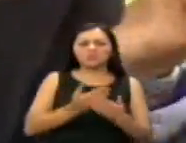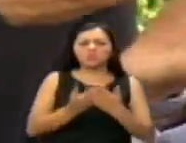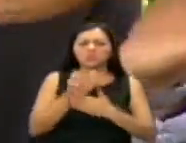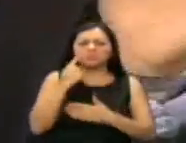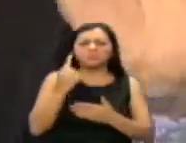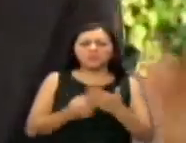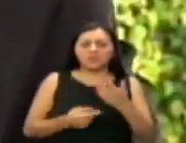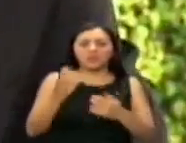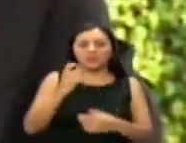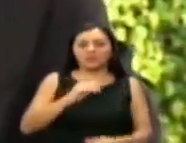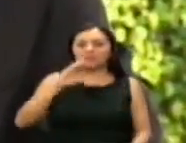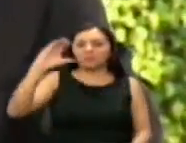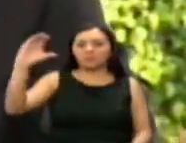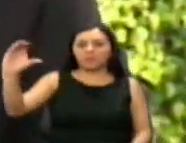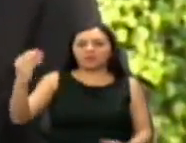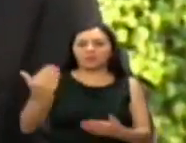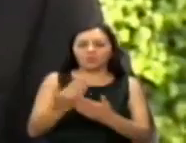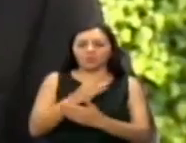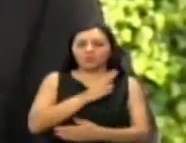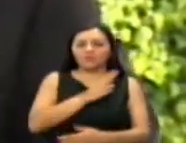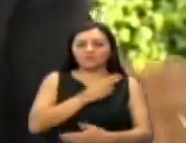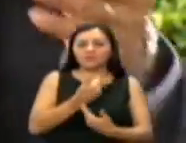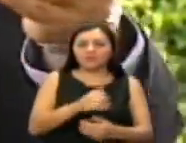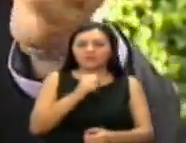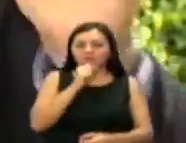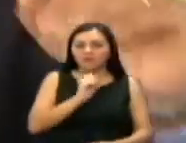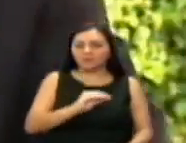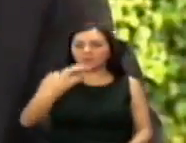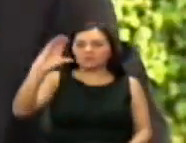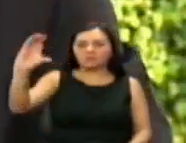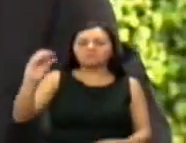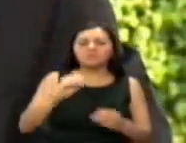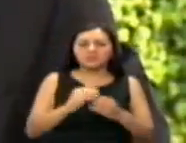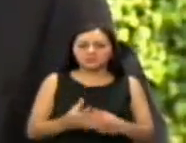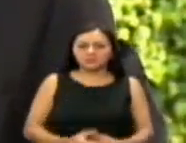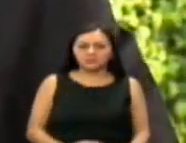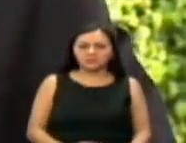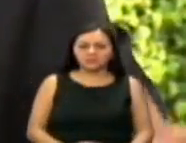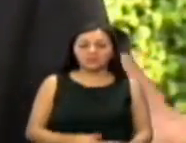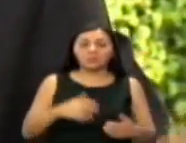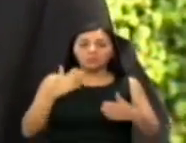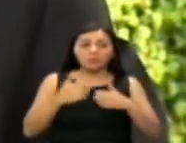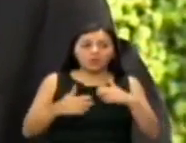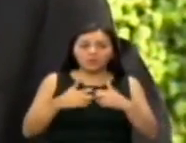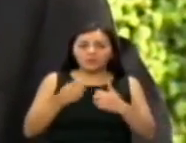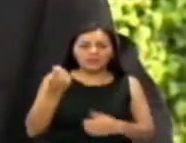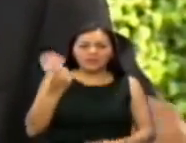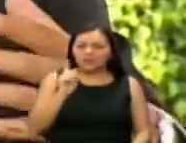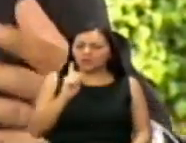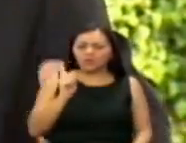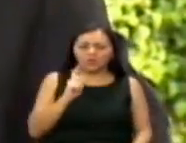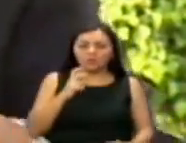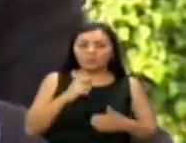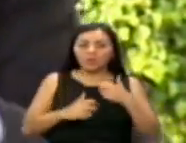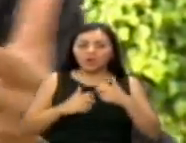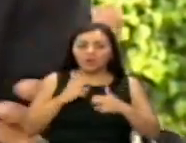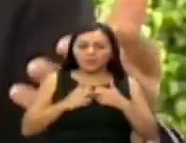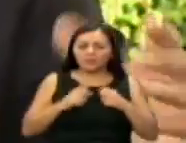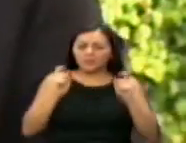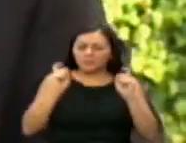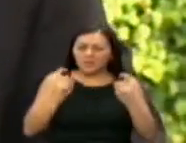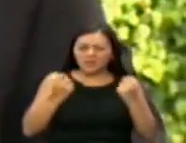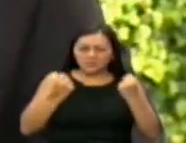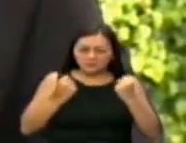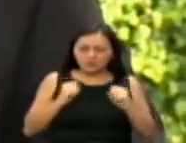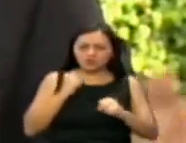más plata a las universidades ya existentes. ¿Cuánta plata más se le ha dado? El problema no es de recursos, el problema es exigencia,